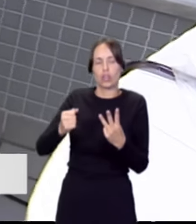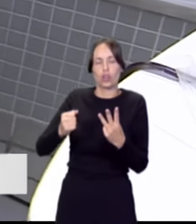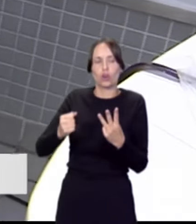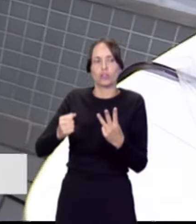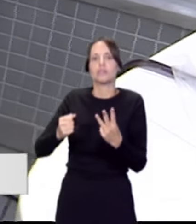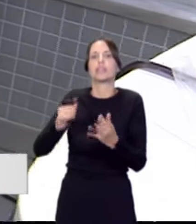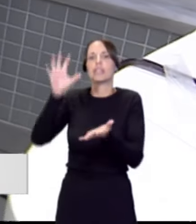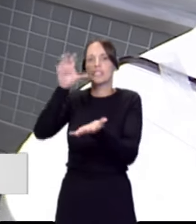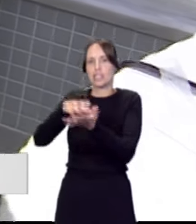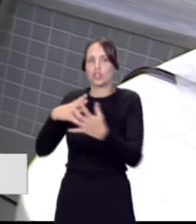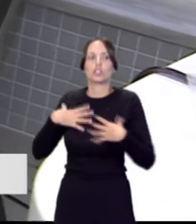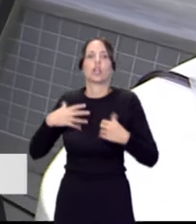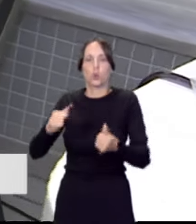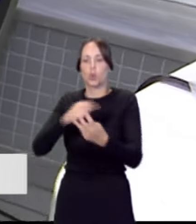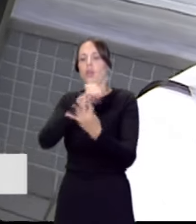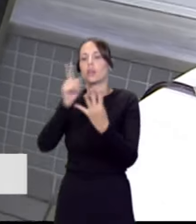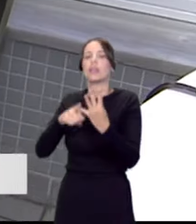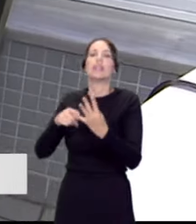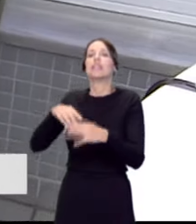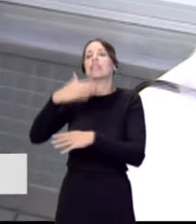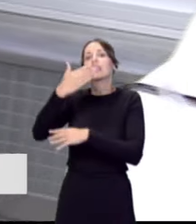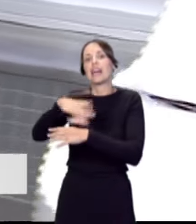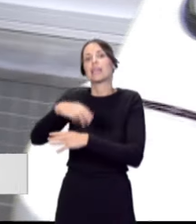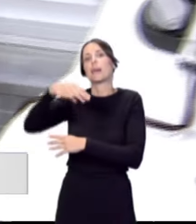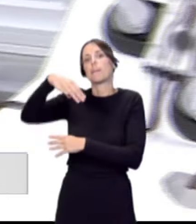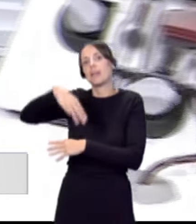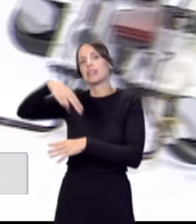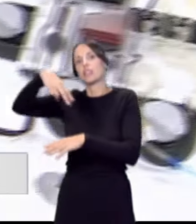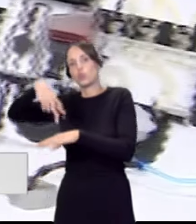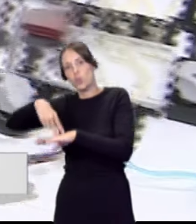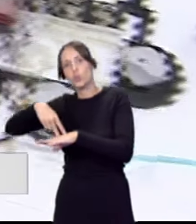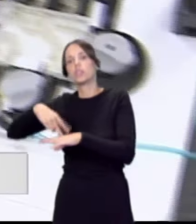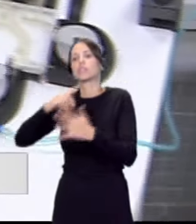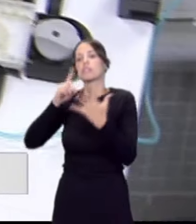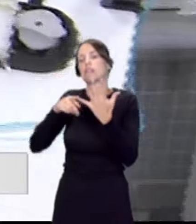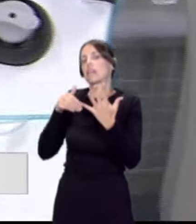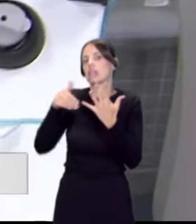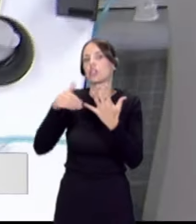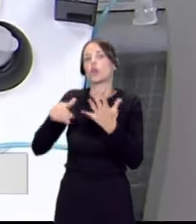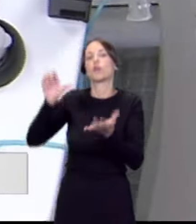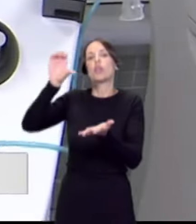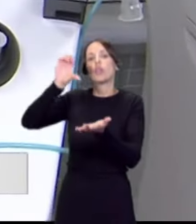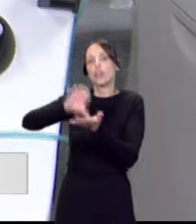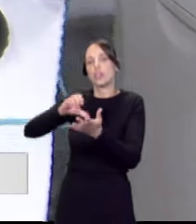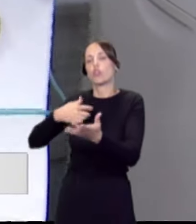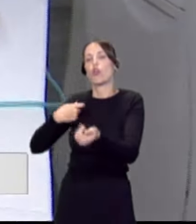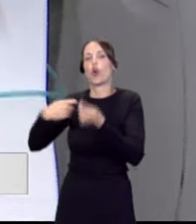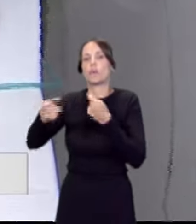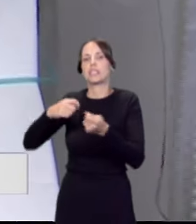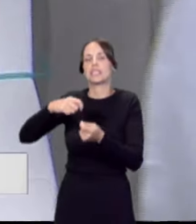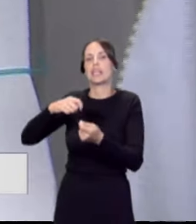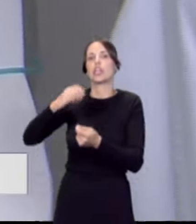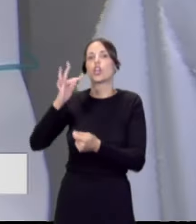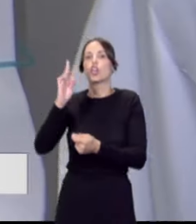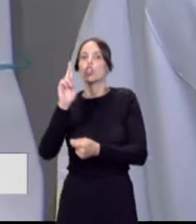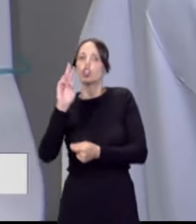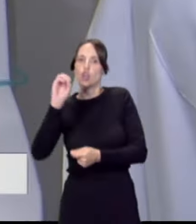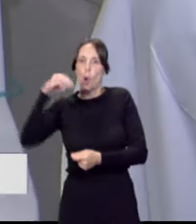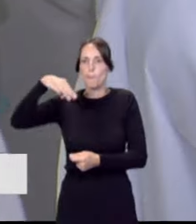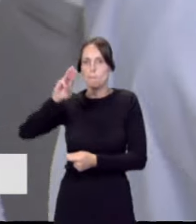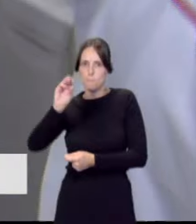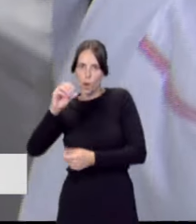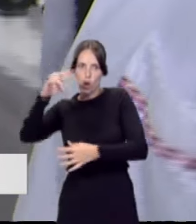Cruz en Méndez Núñez y próximamente en El Trompo, Centro Comercial El Trompo. ¿Y un poco esos requisitos son igual que la donación de sangre o